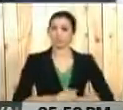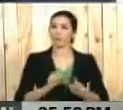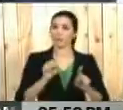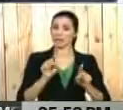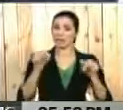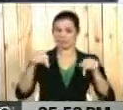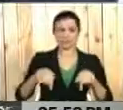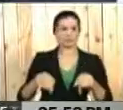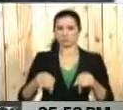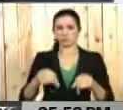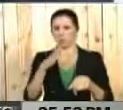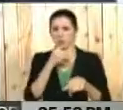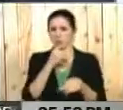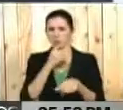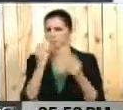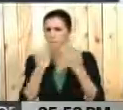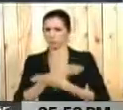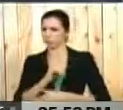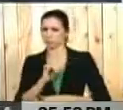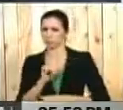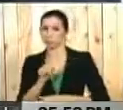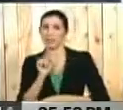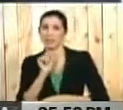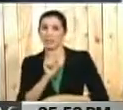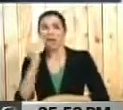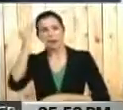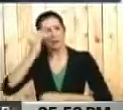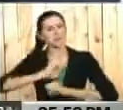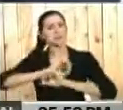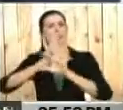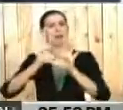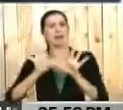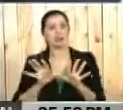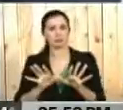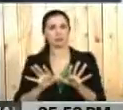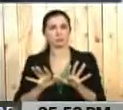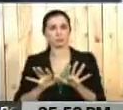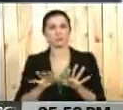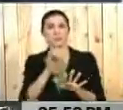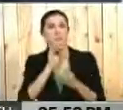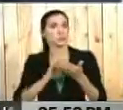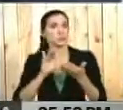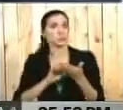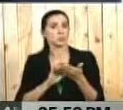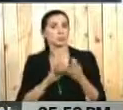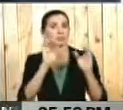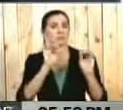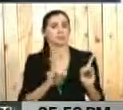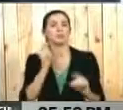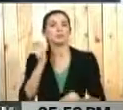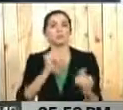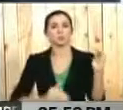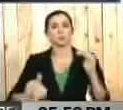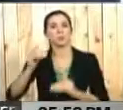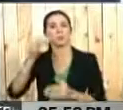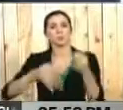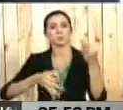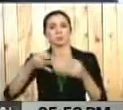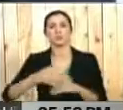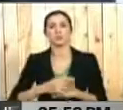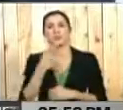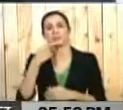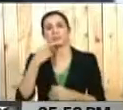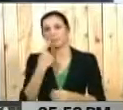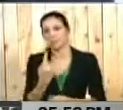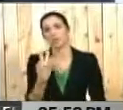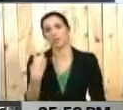no hay controversia. El análisis es muy claro. Lo va a resolver el Tribunal Supremo de Justicia. he mencionado dos.